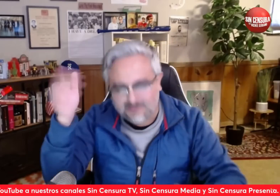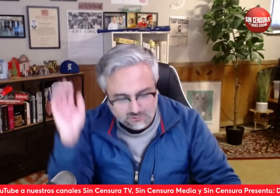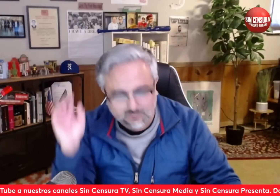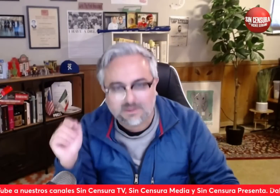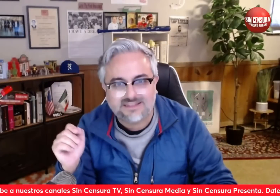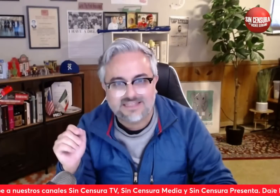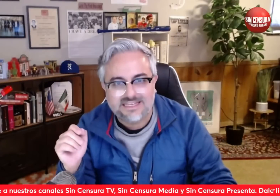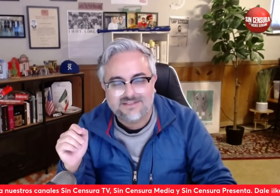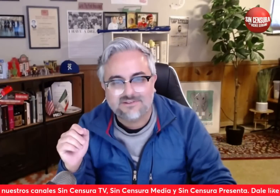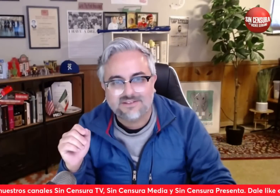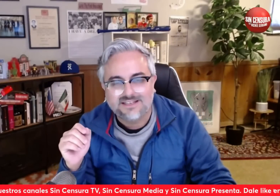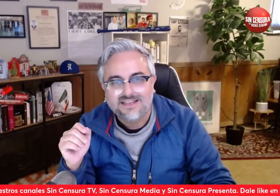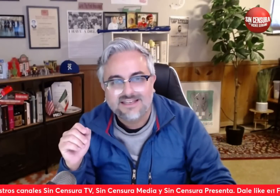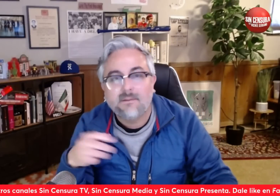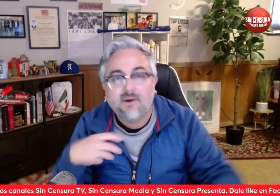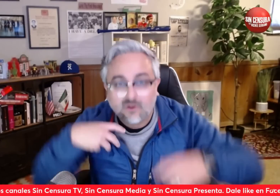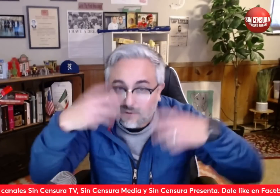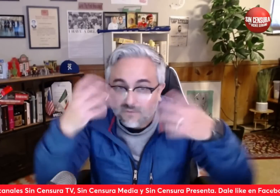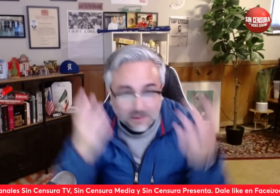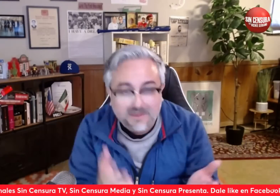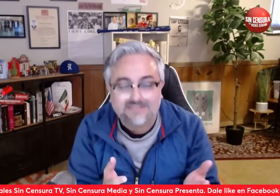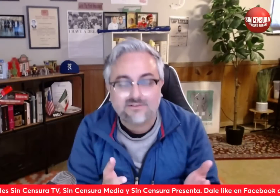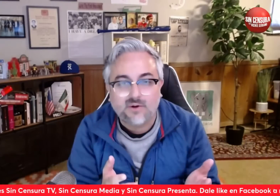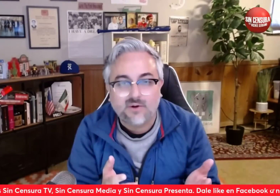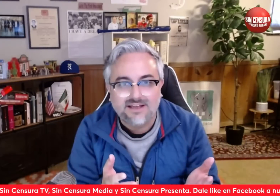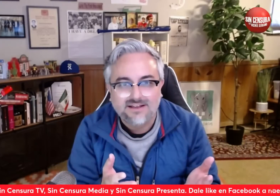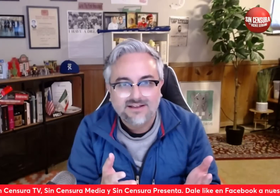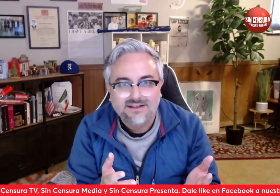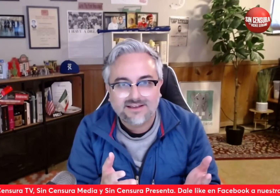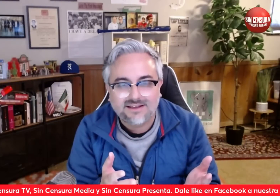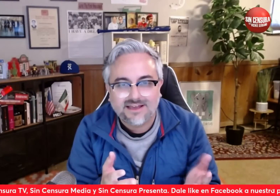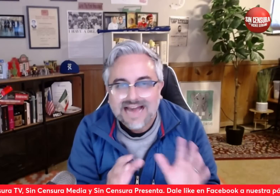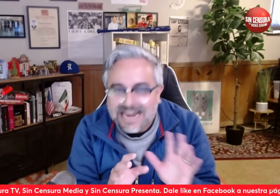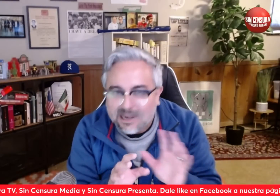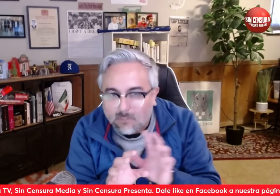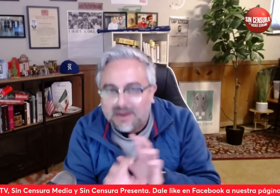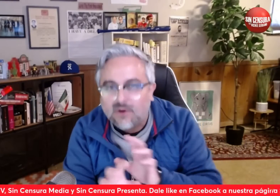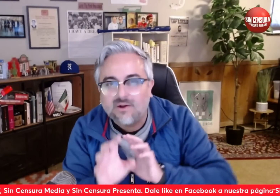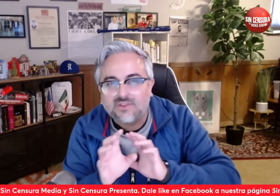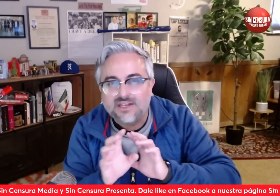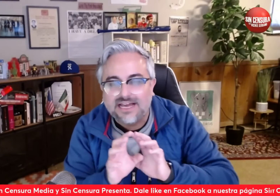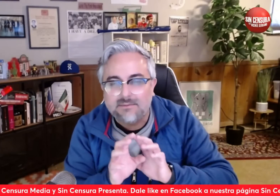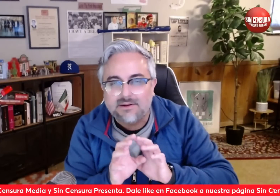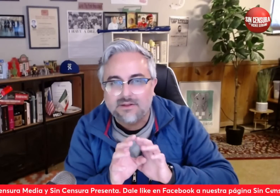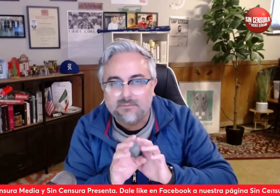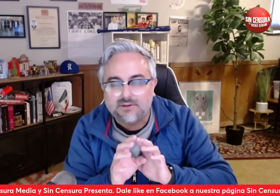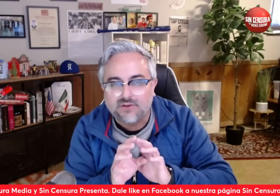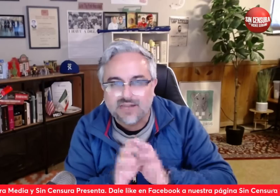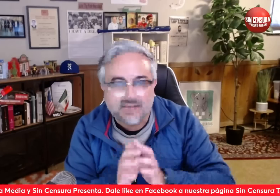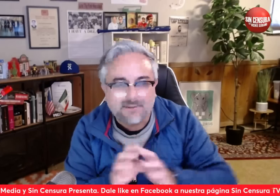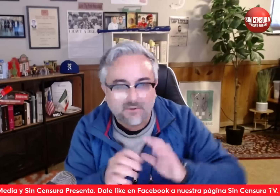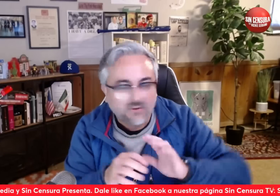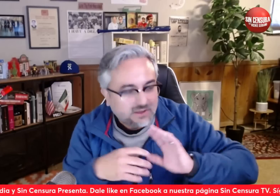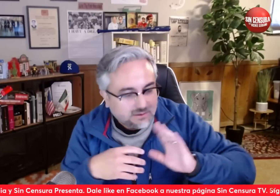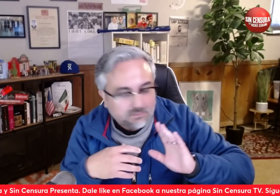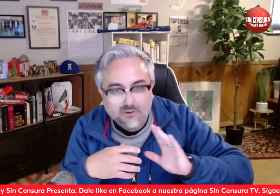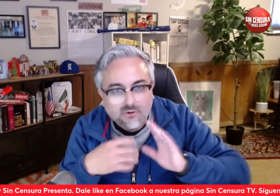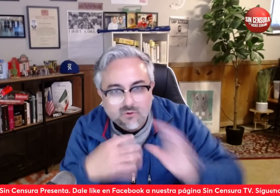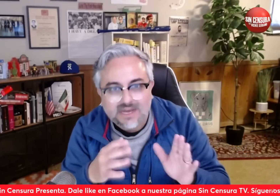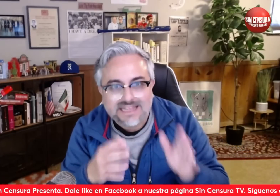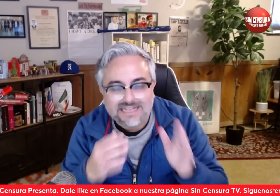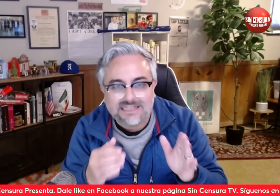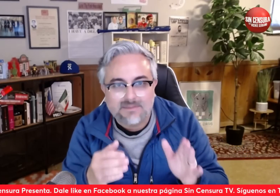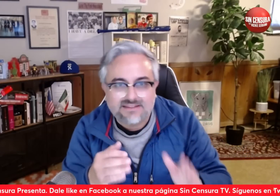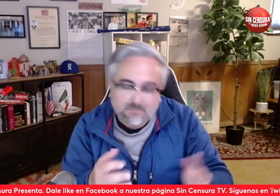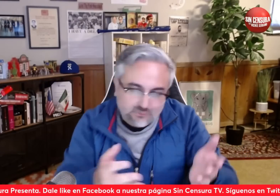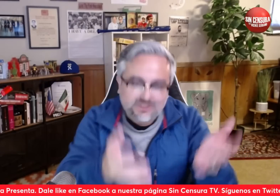esas cosas de otros partidos. Y a lo mejor te contaba una historia que a lo mejor algo tenía que ver con el personaje, pero